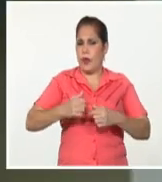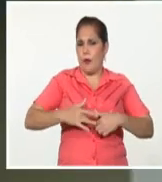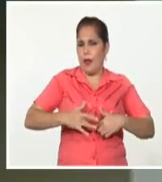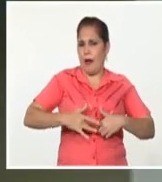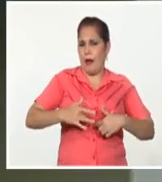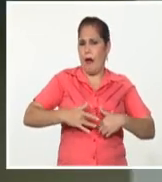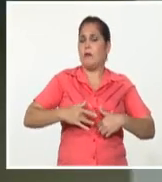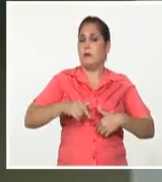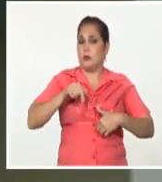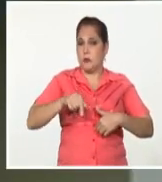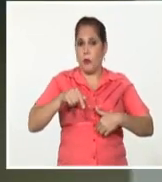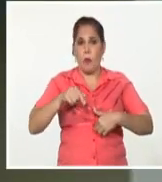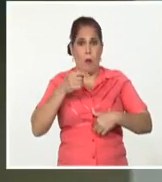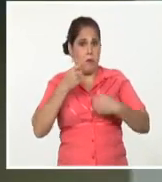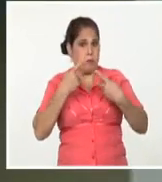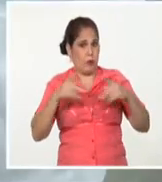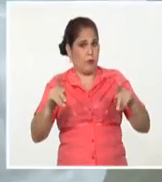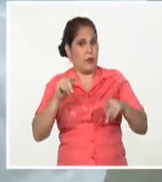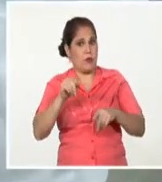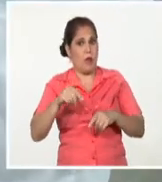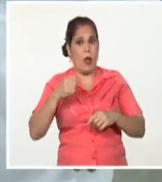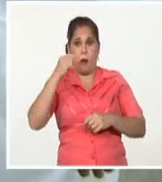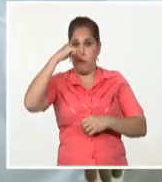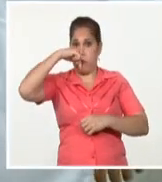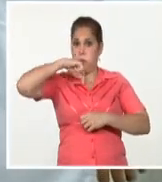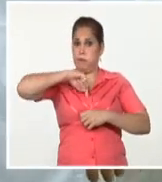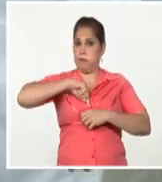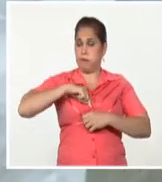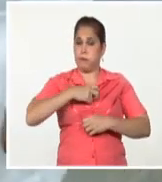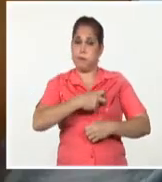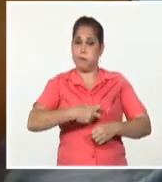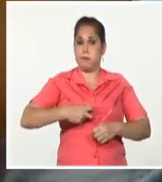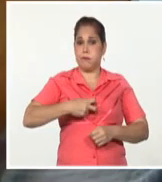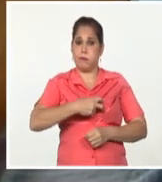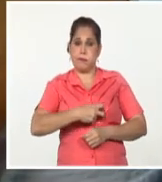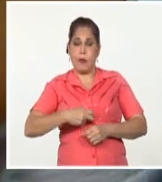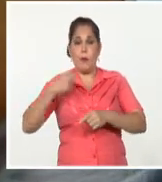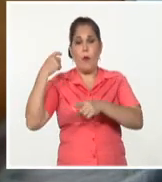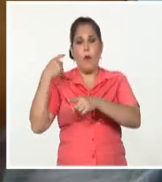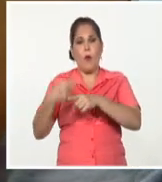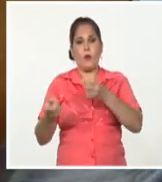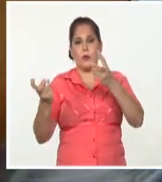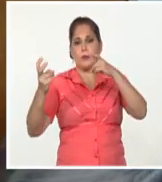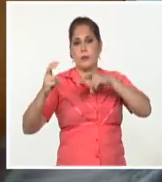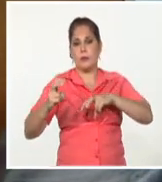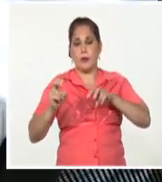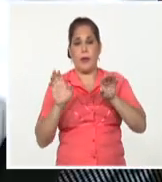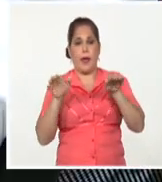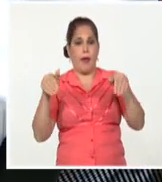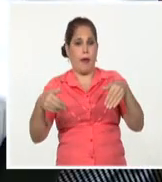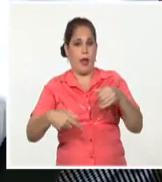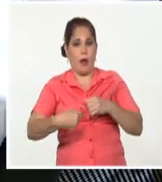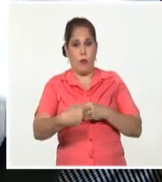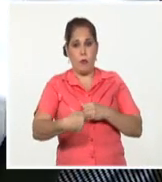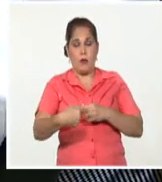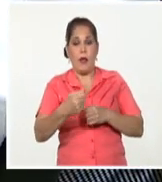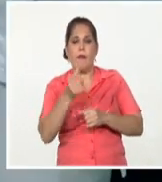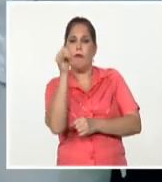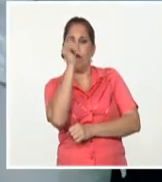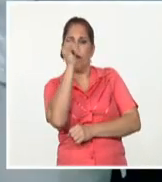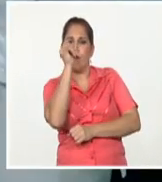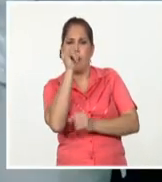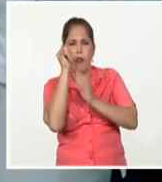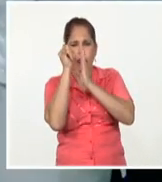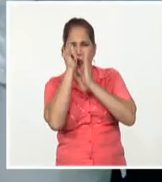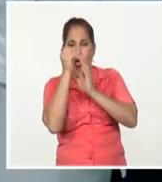gastroenterología con equipos de videoendoscopio y videocolonoscopio y consulta de ginecobstetricia con